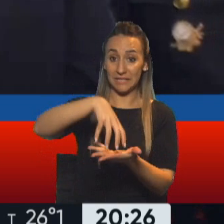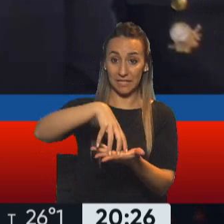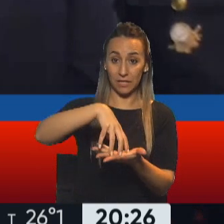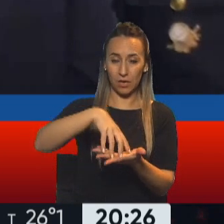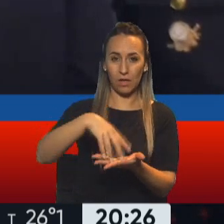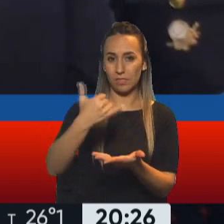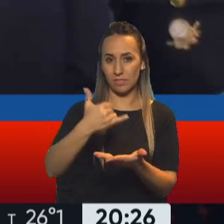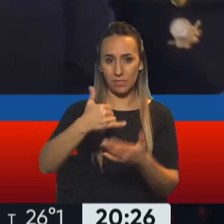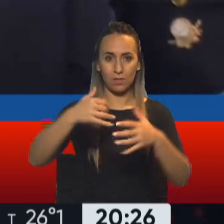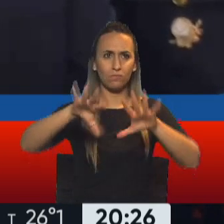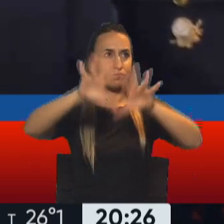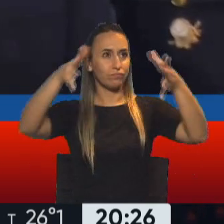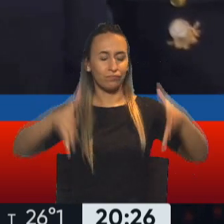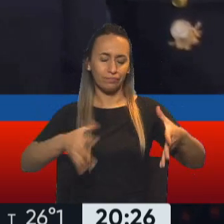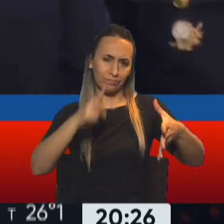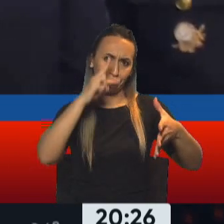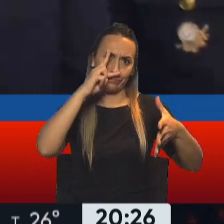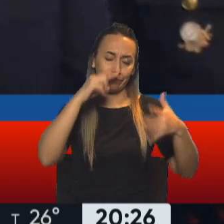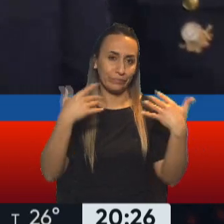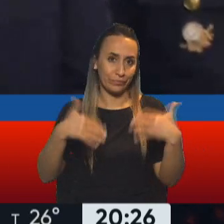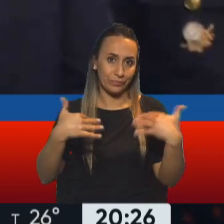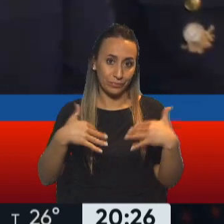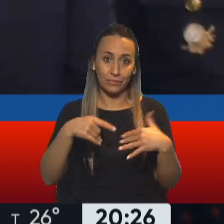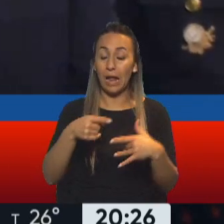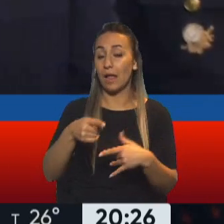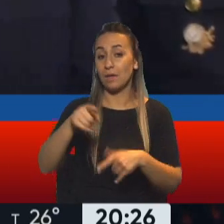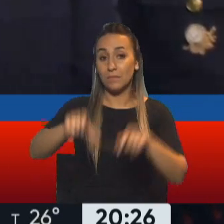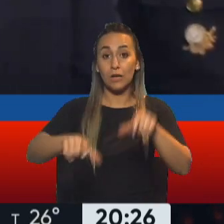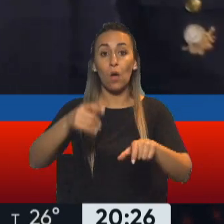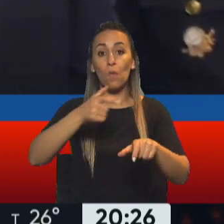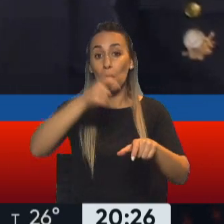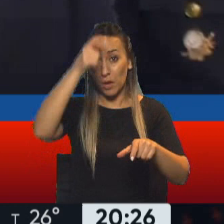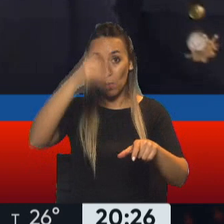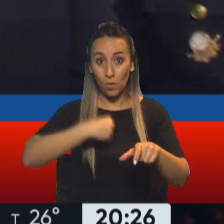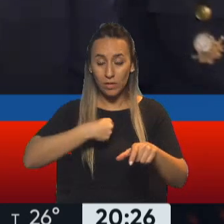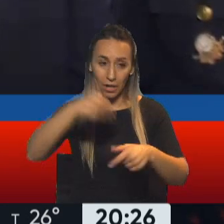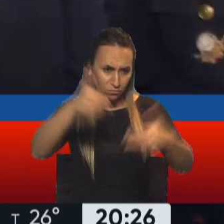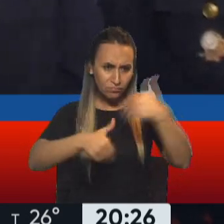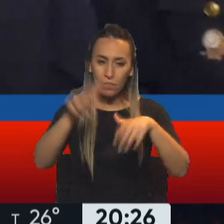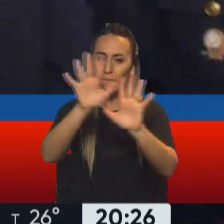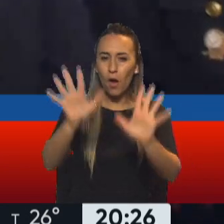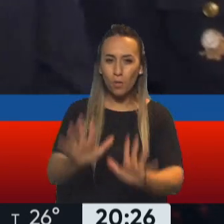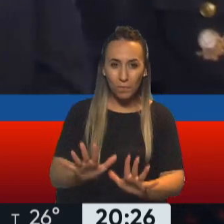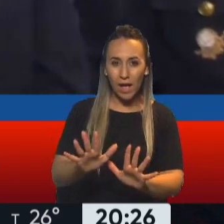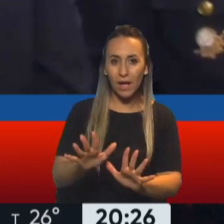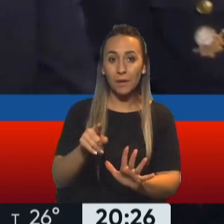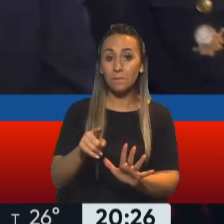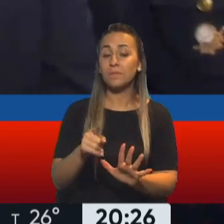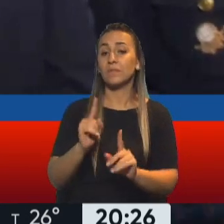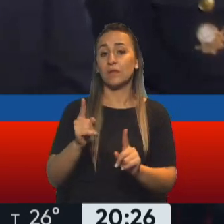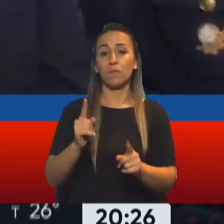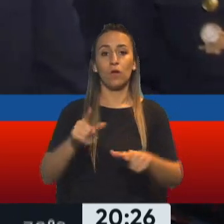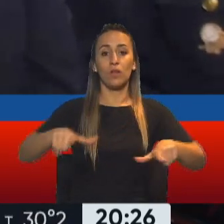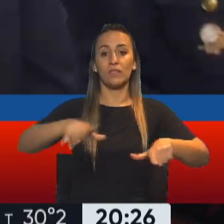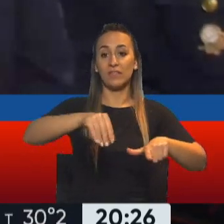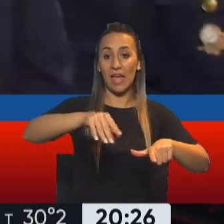con instalaciones realmente de lujo para que se preparen los bomberos voluntarios. Es una inversión que cuenta con una donación del terreno por